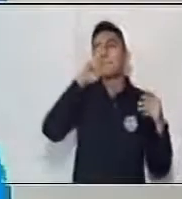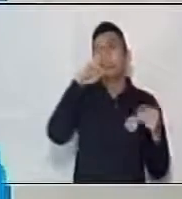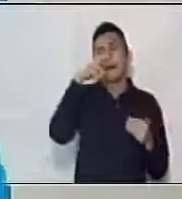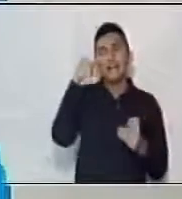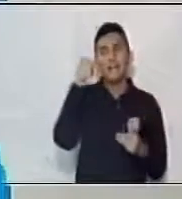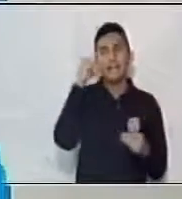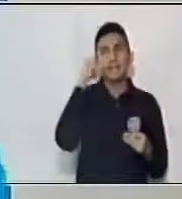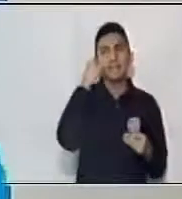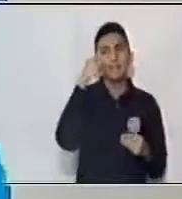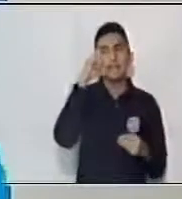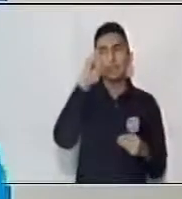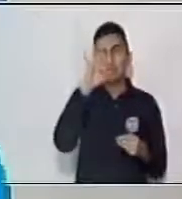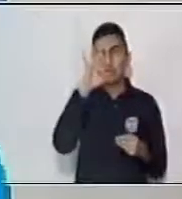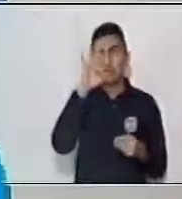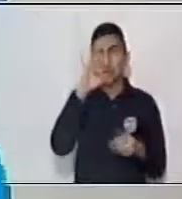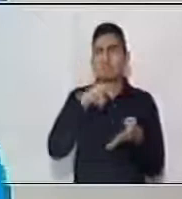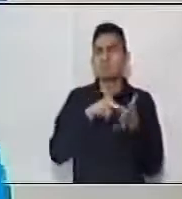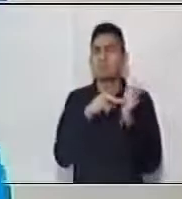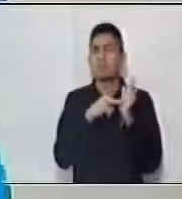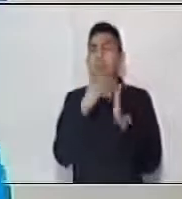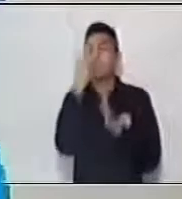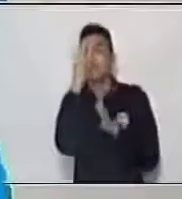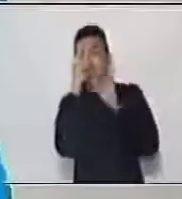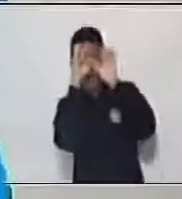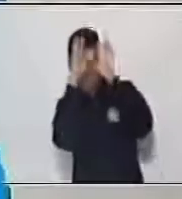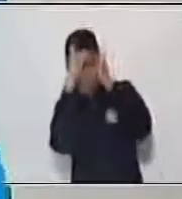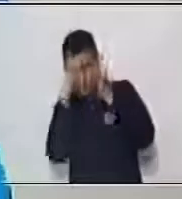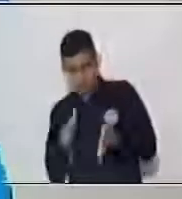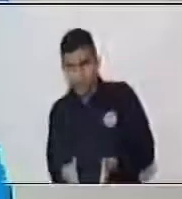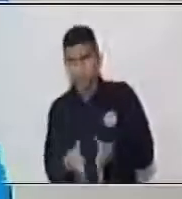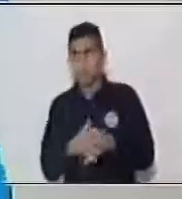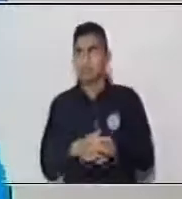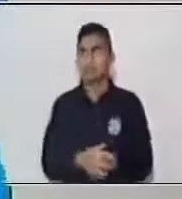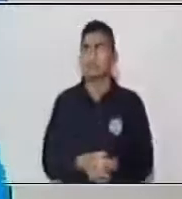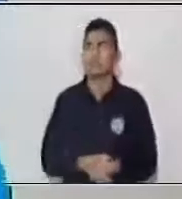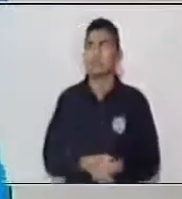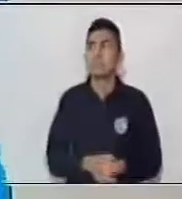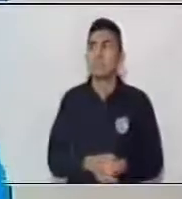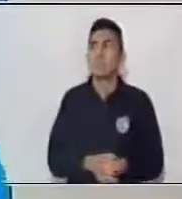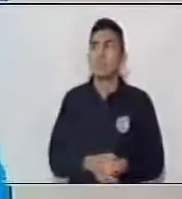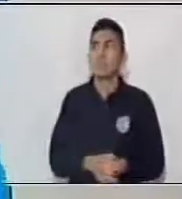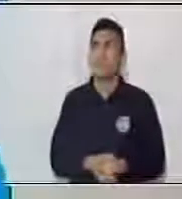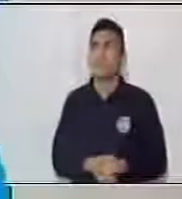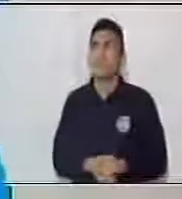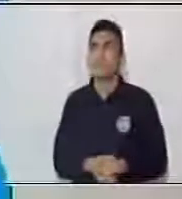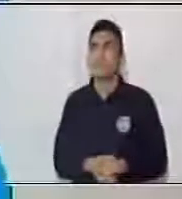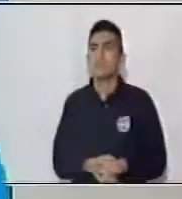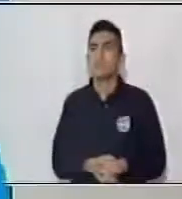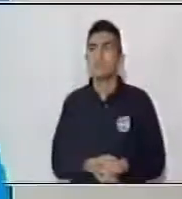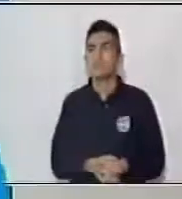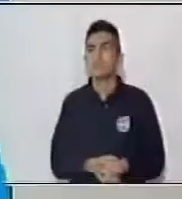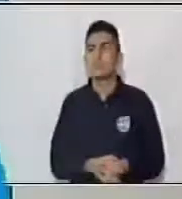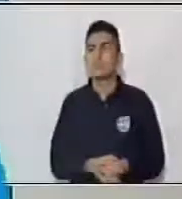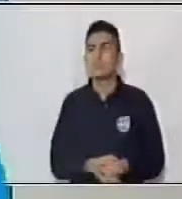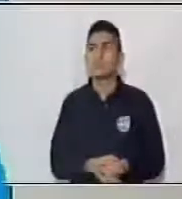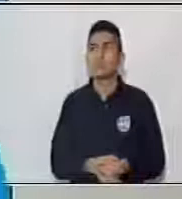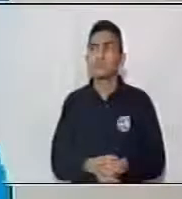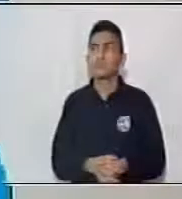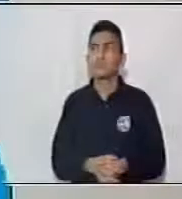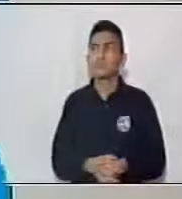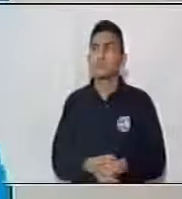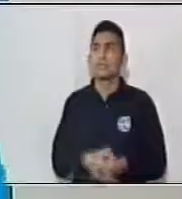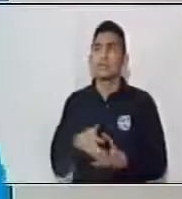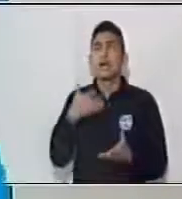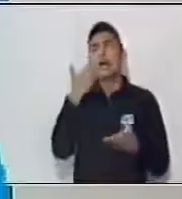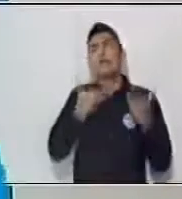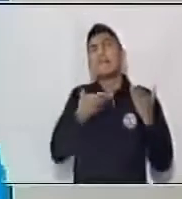caso sería la tercera conjugación. Sería, veamos si se puede también, porque no te preocupes que en algún momento